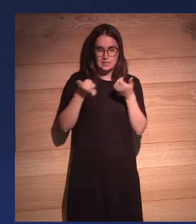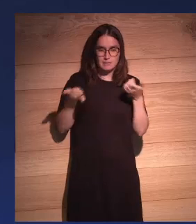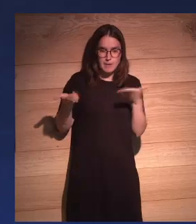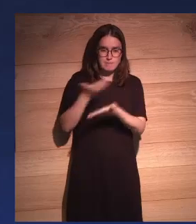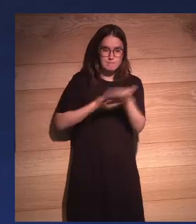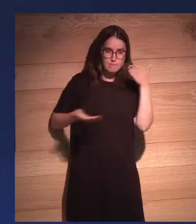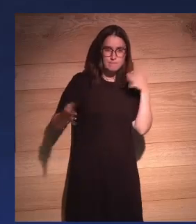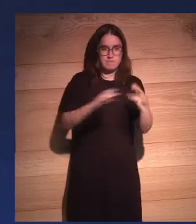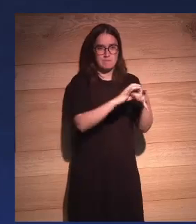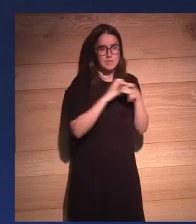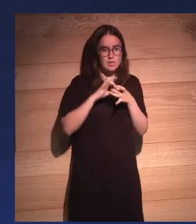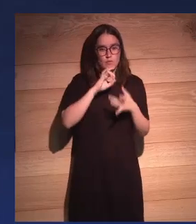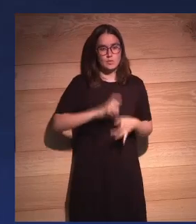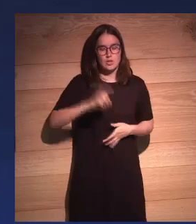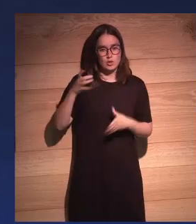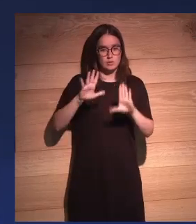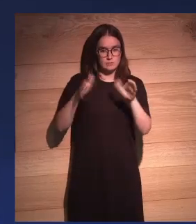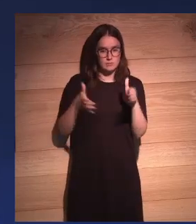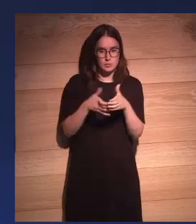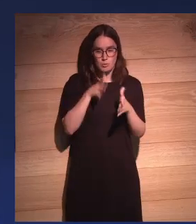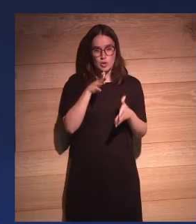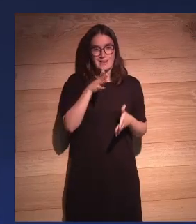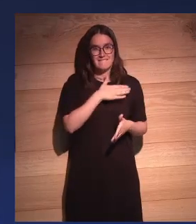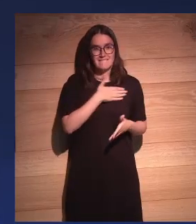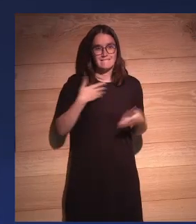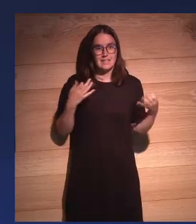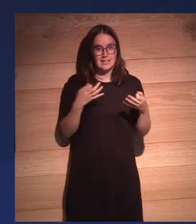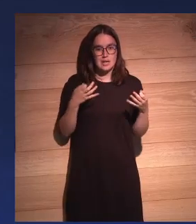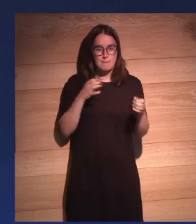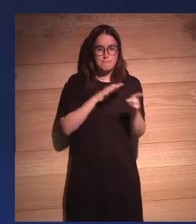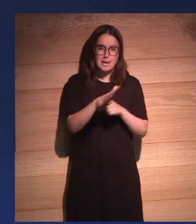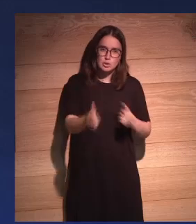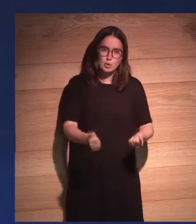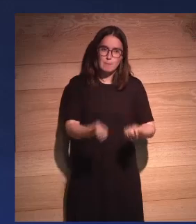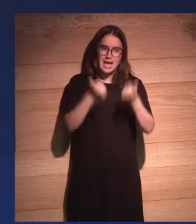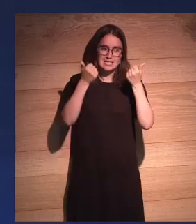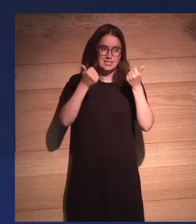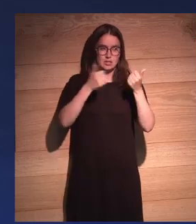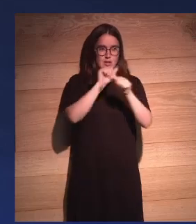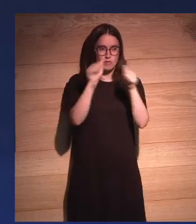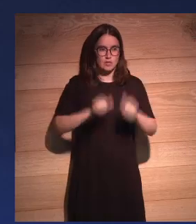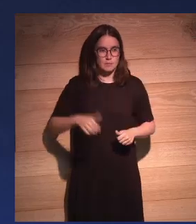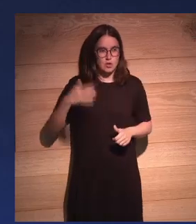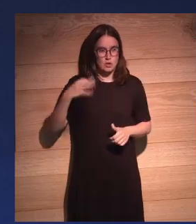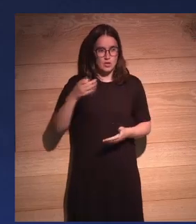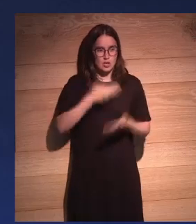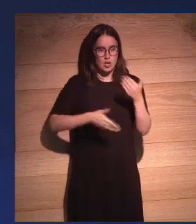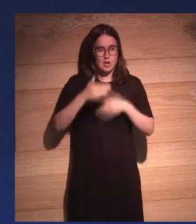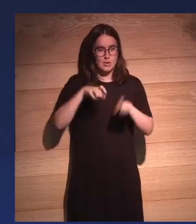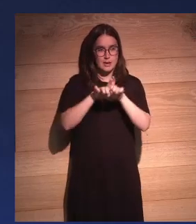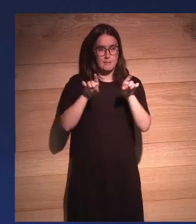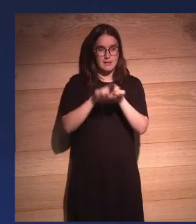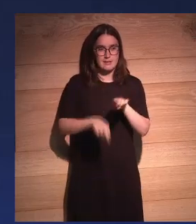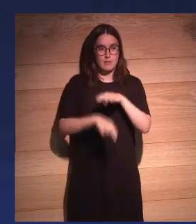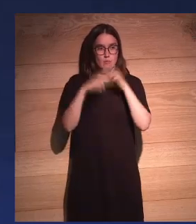trabajando en distintas fundaciones en conjunto, porque lo que queremos es tener un mayor impacto, y es la única manera, ¿no? Colaborar empresa